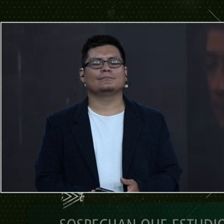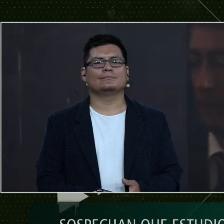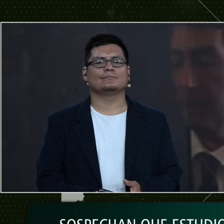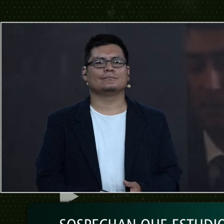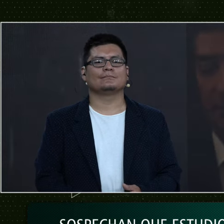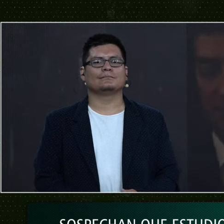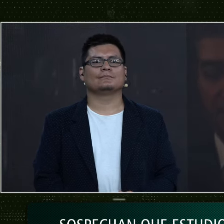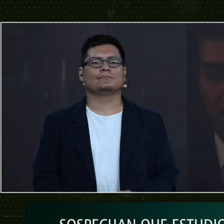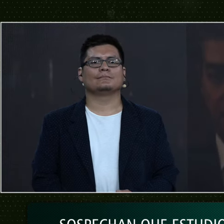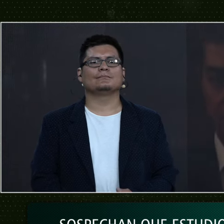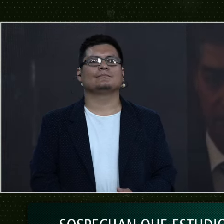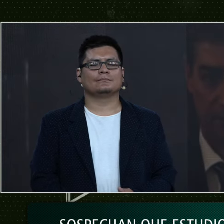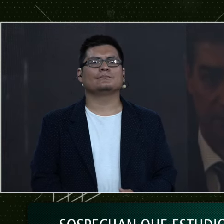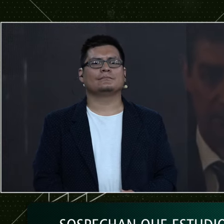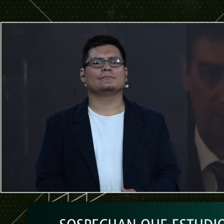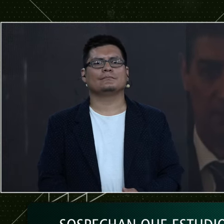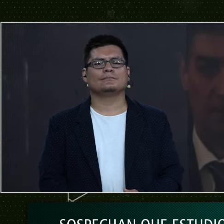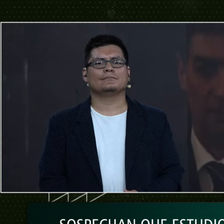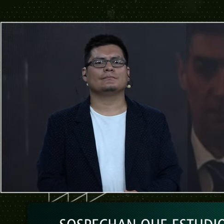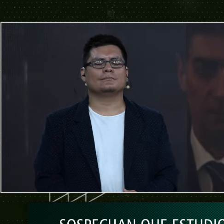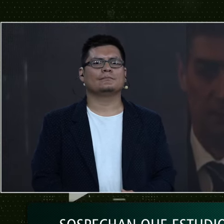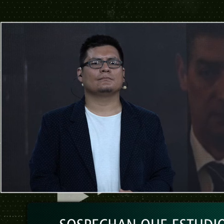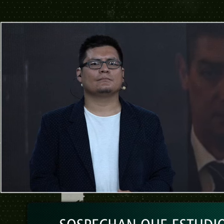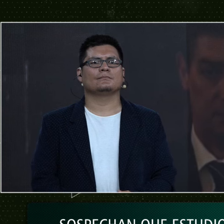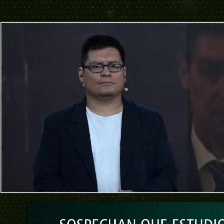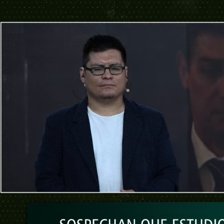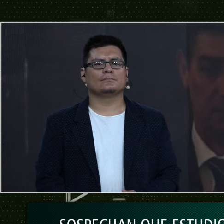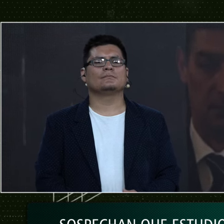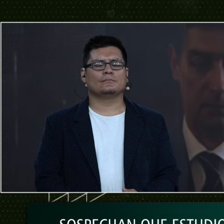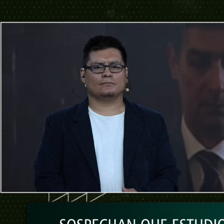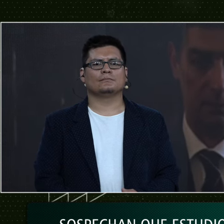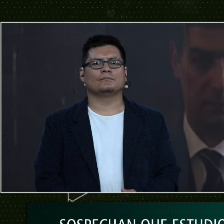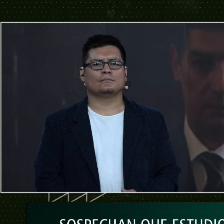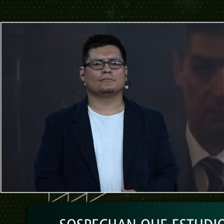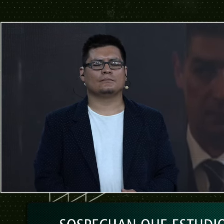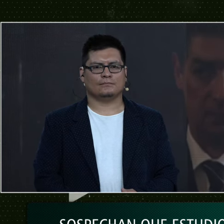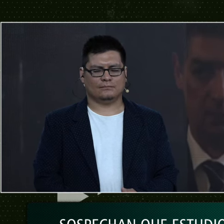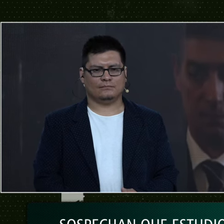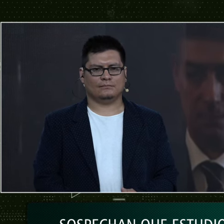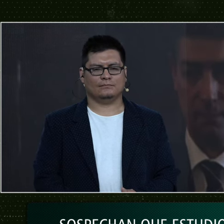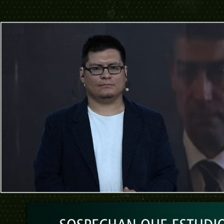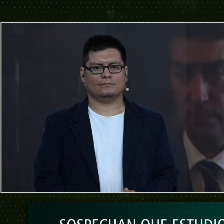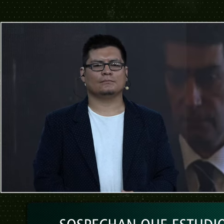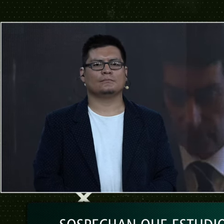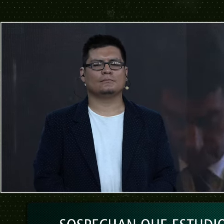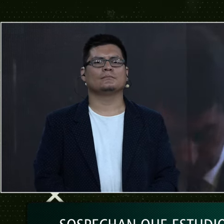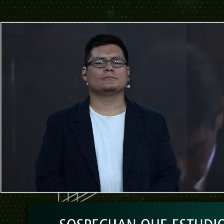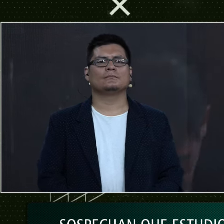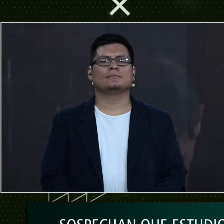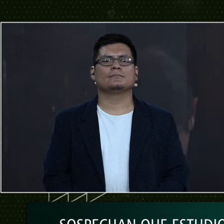y tomando un poco lo que vos planteabas respecto a varios aspectos. Uno principal respecto a esto que